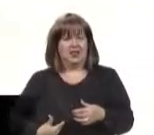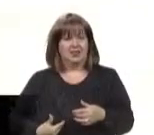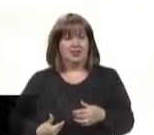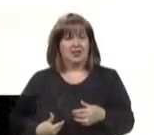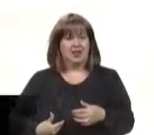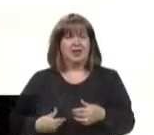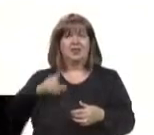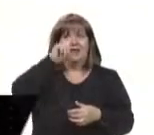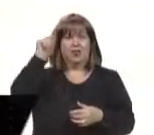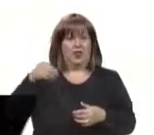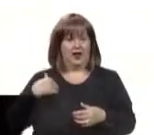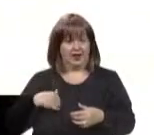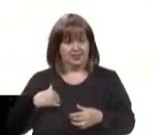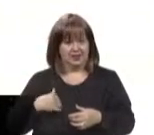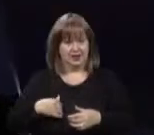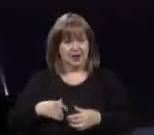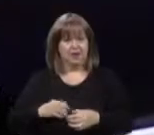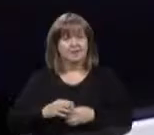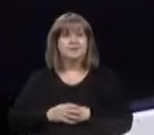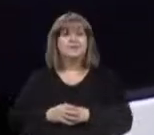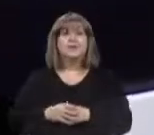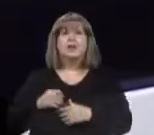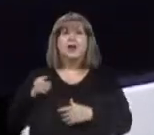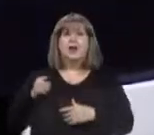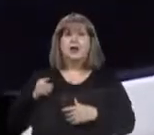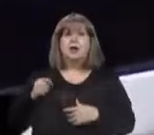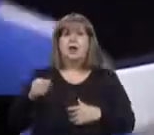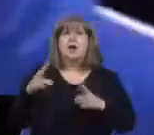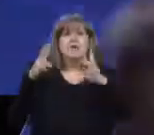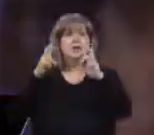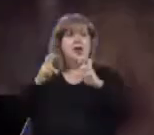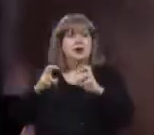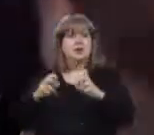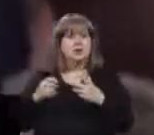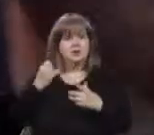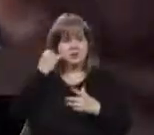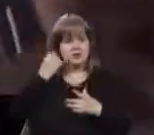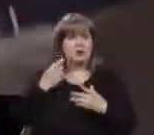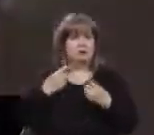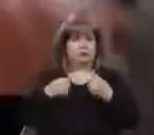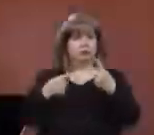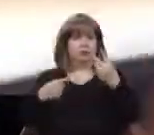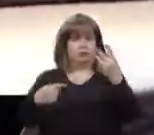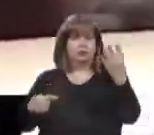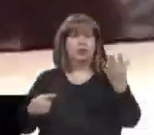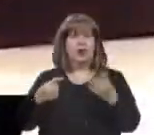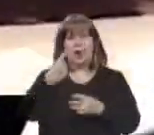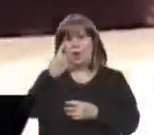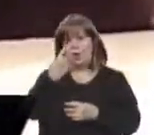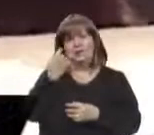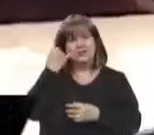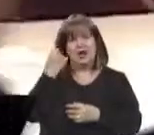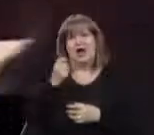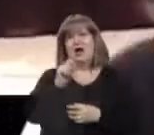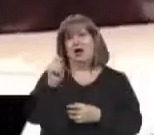vicepresidenta del país, Cristina Fernández de Kirchner. En cuanto a la investigación, bueno, ha pasado mucho durante este mes, ¿no? Que lo hemos